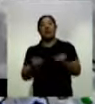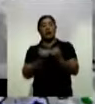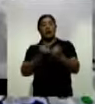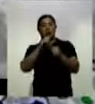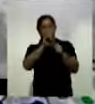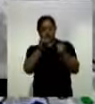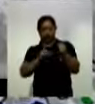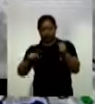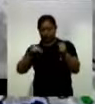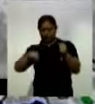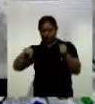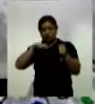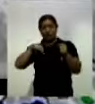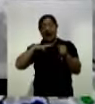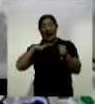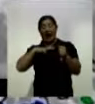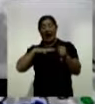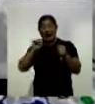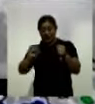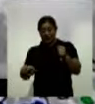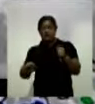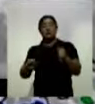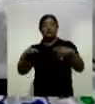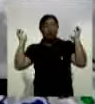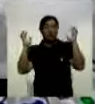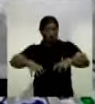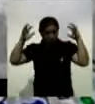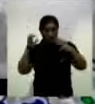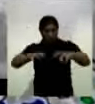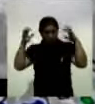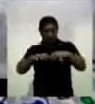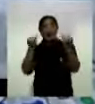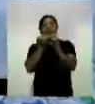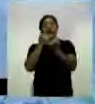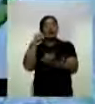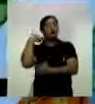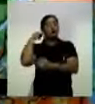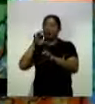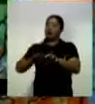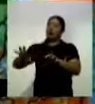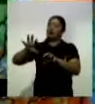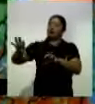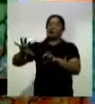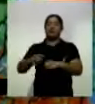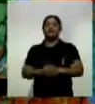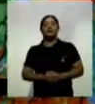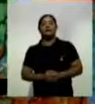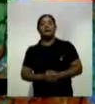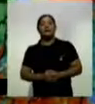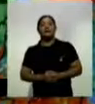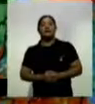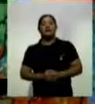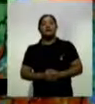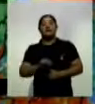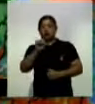lluvias fuertes a puntuales muy fuertes en el sureste mexicano y en la península de Yucatán. Mientras que en el noroeste, occidente y sur del